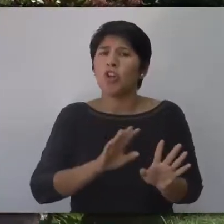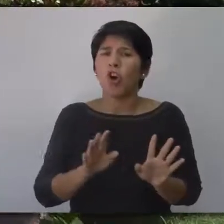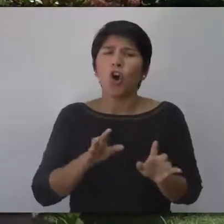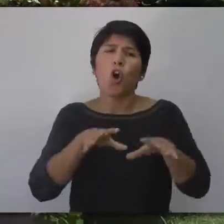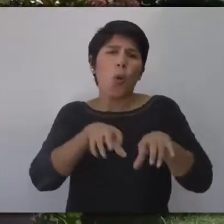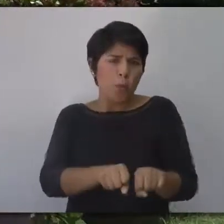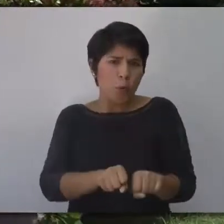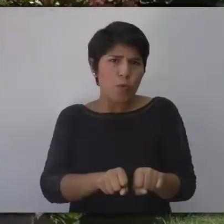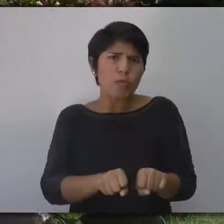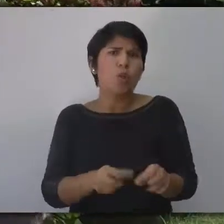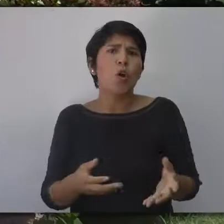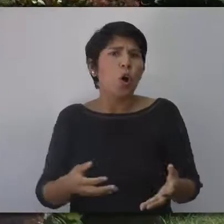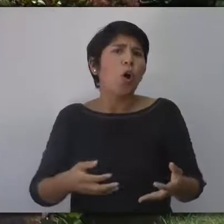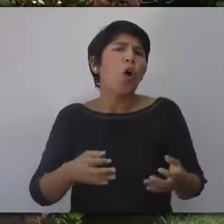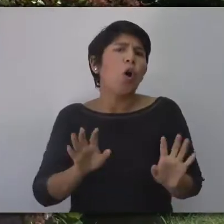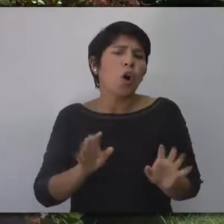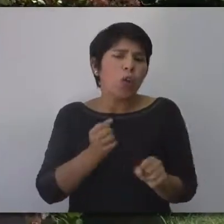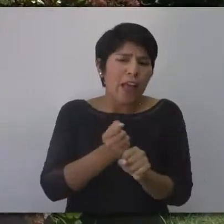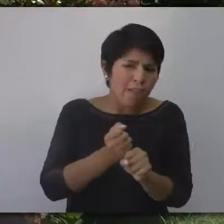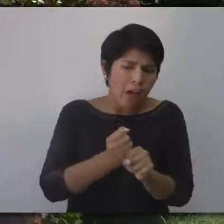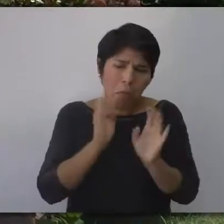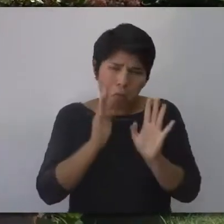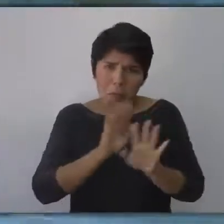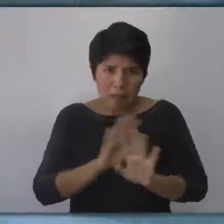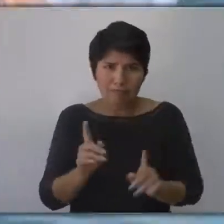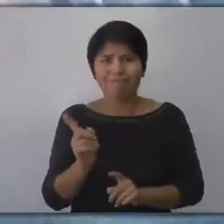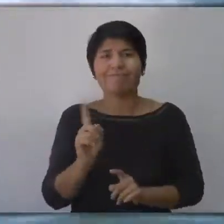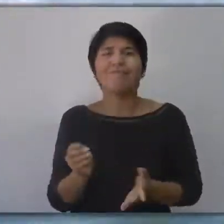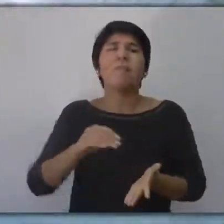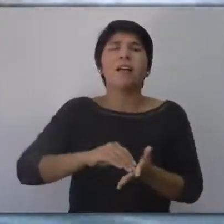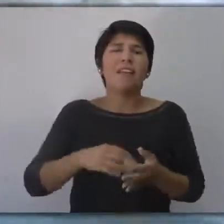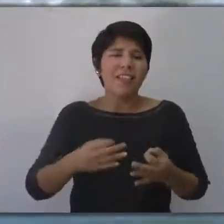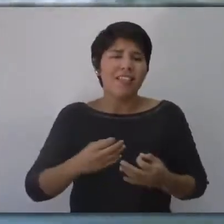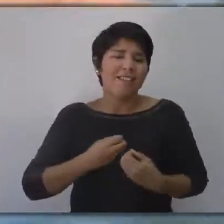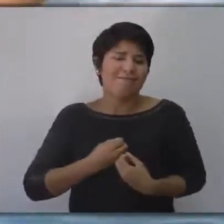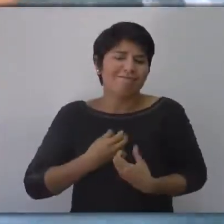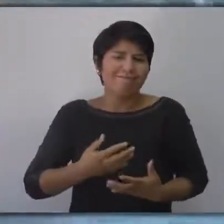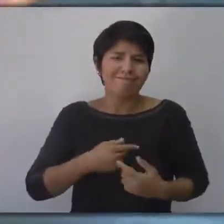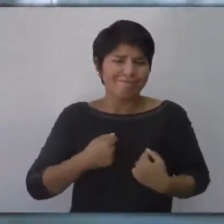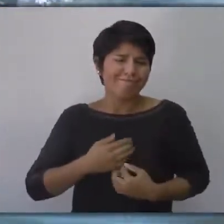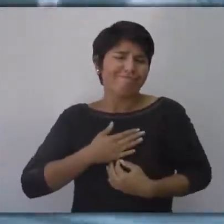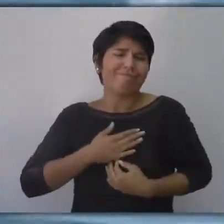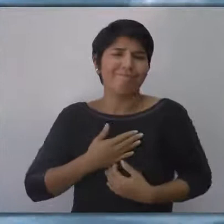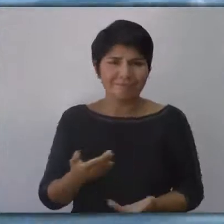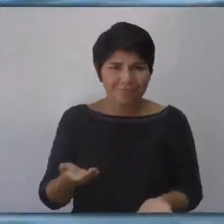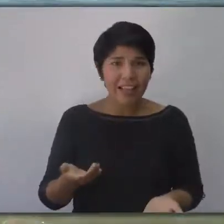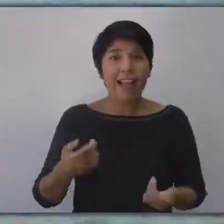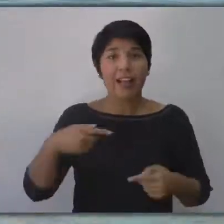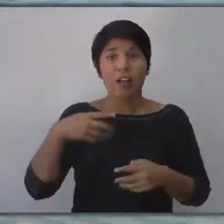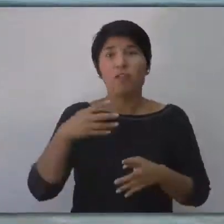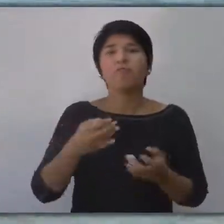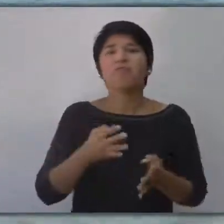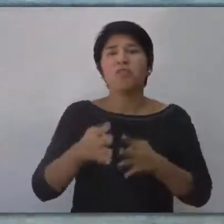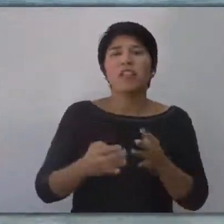en el compromiso, no solo con la tarea, sino que lo hacen realmente de corazón.